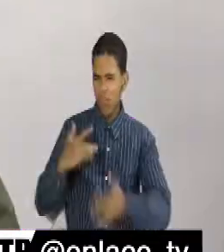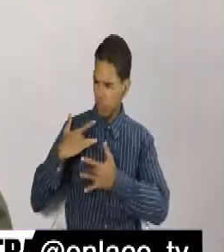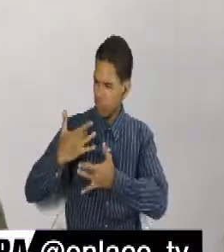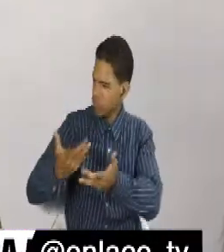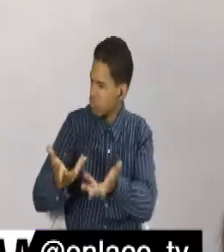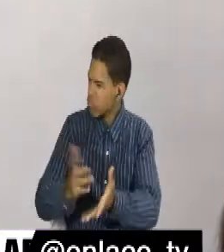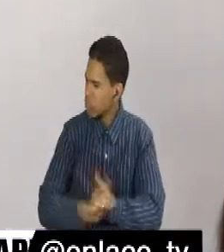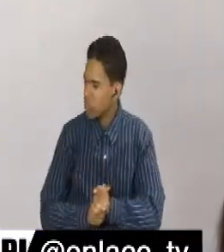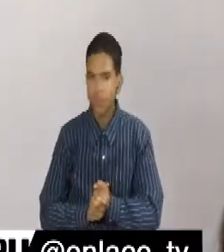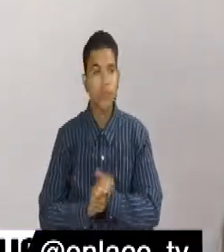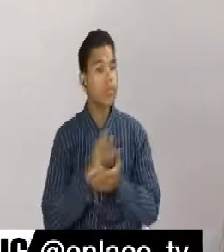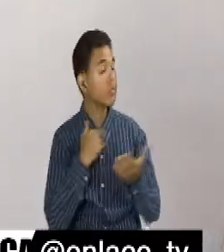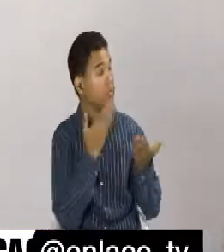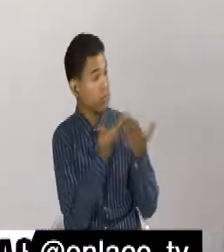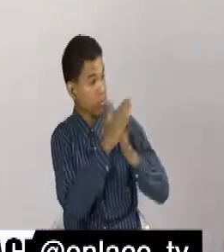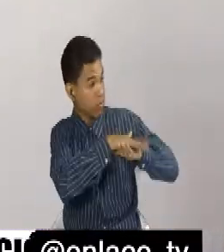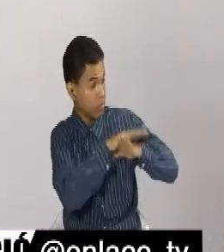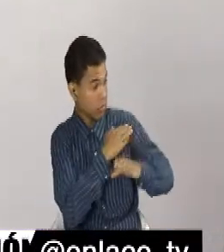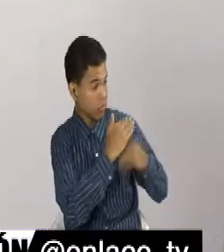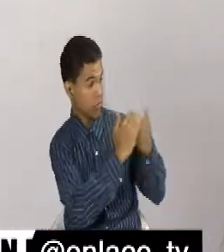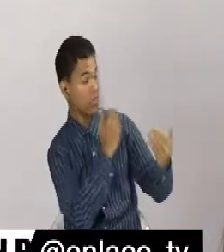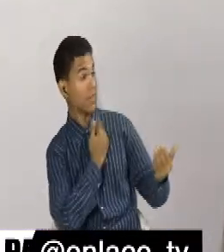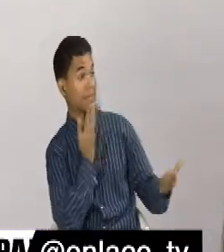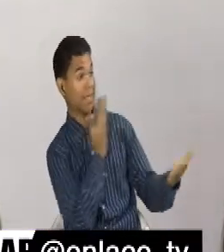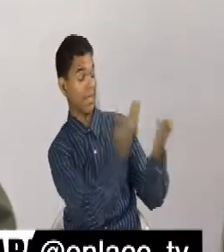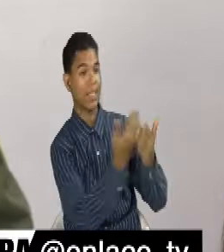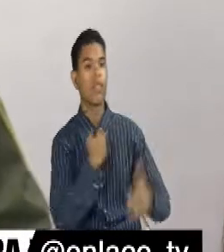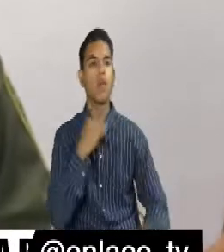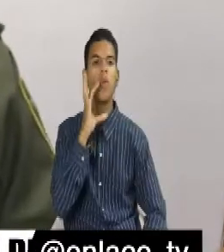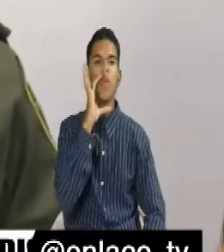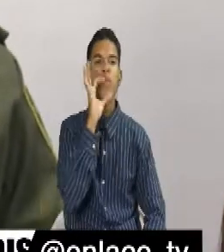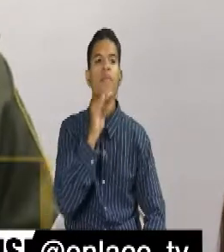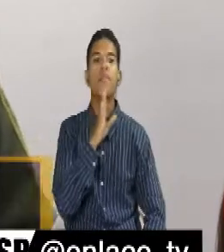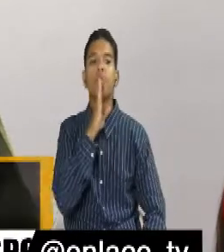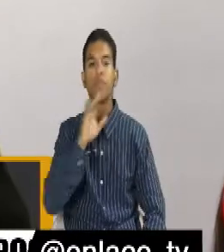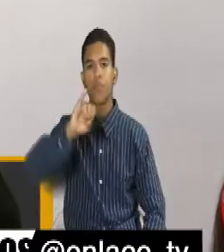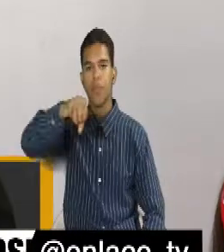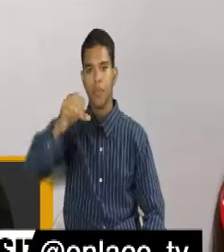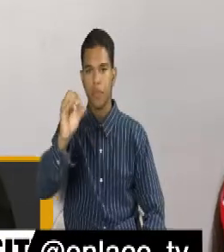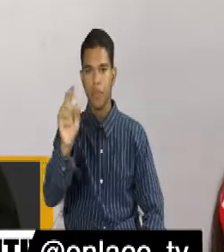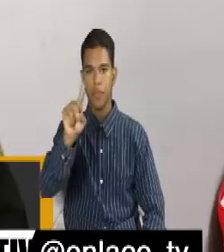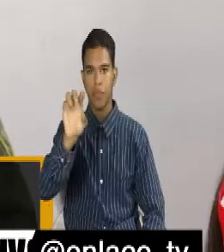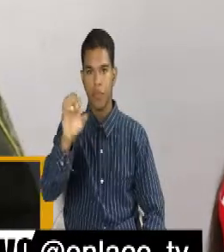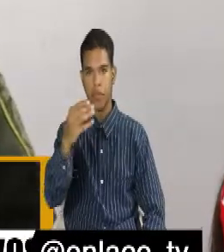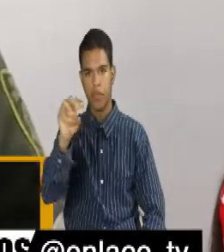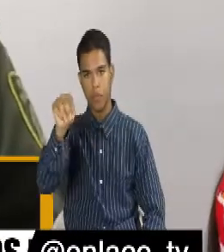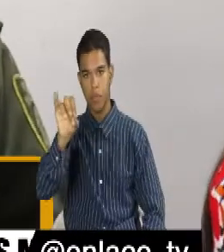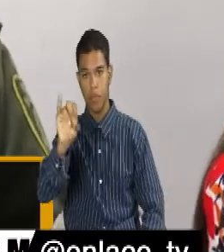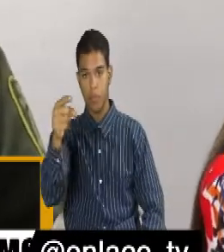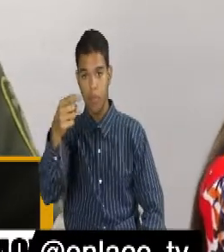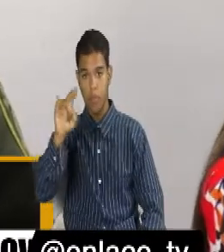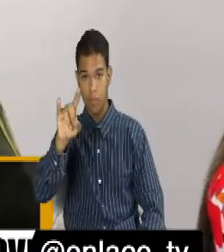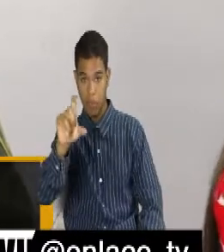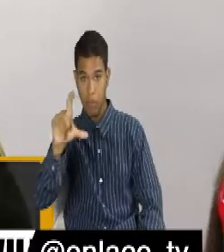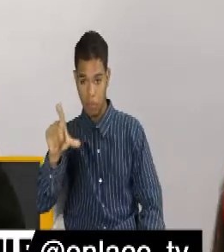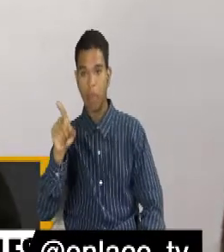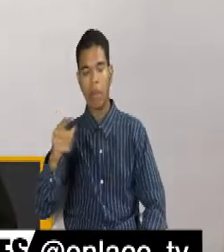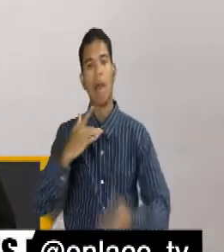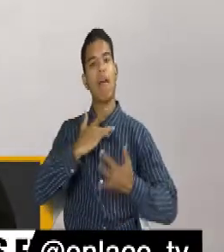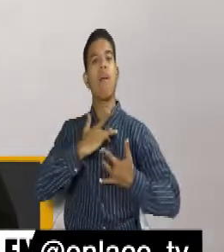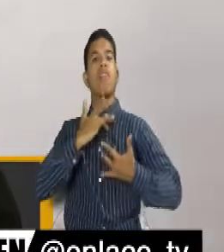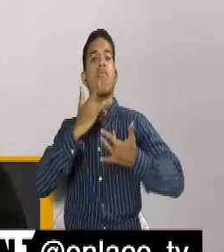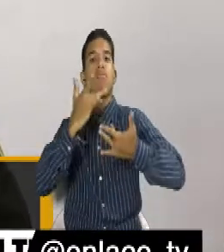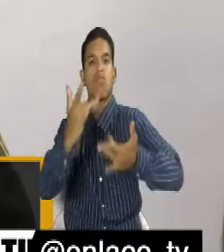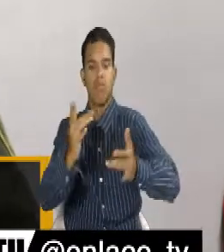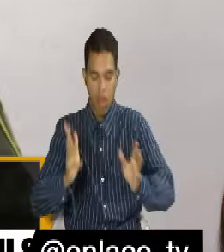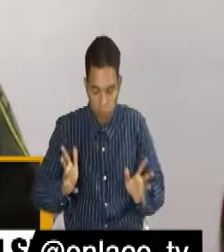tardes, muchas gracias por la invitación. El día de hoy fue beneficiado el señor José Vidal Castaño. Se le entregó una silla de ruedas,